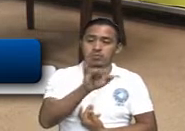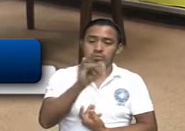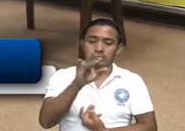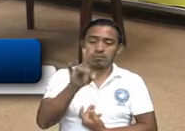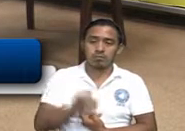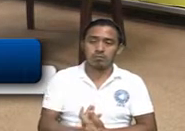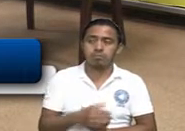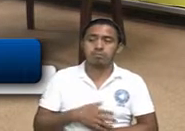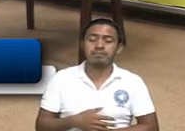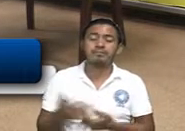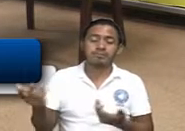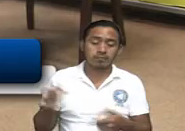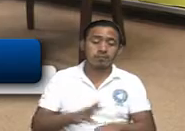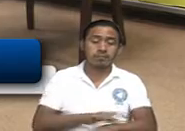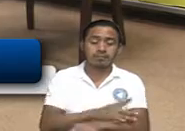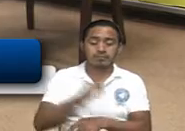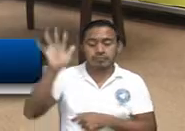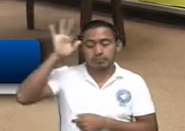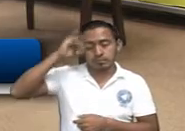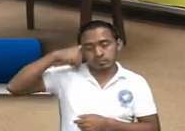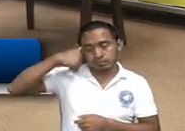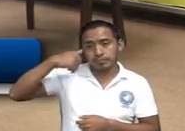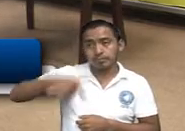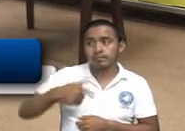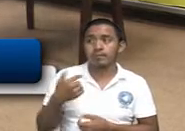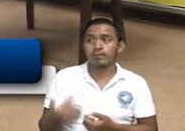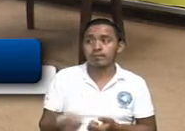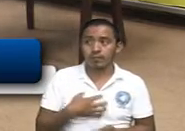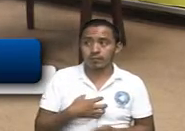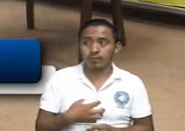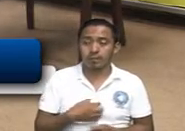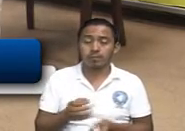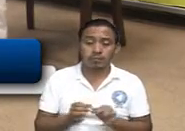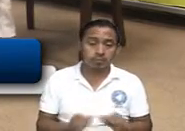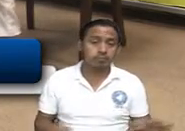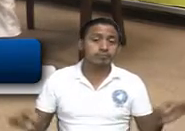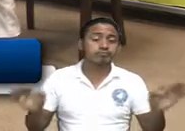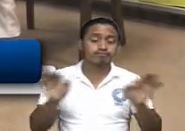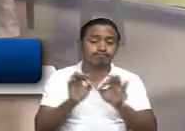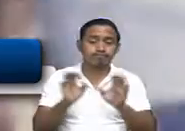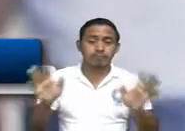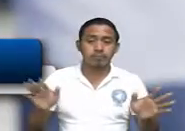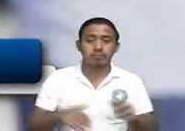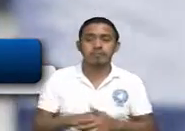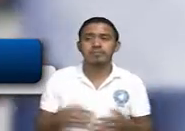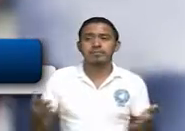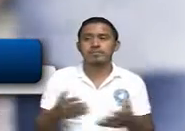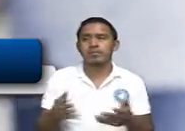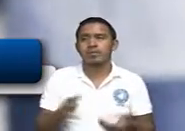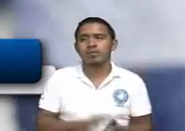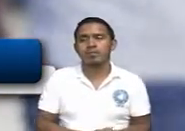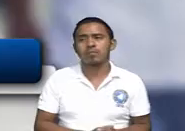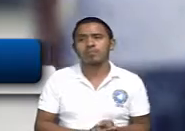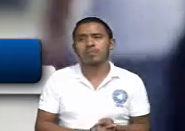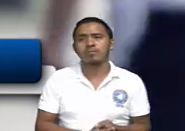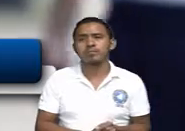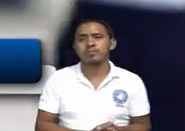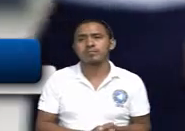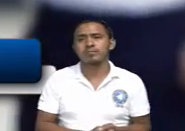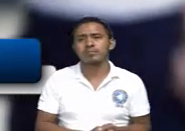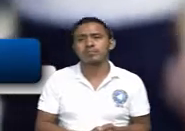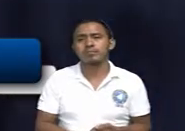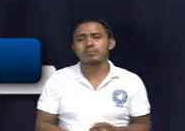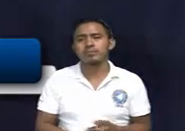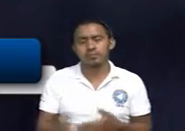también estados depresivos, y eso sí tiene un factor genético importante, ¿verdad? Entonces, ojo con esto en la familia, ¿verdad? Y